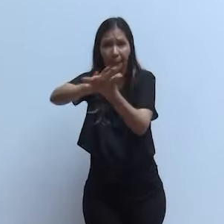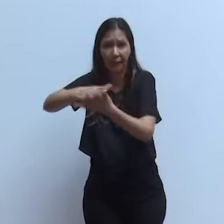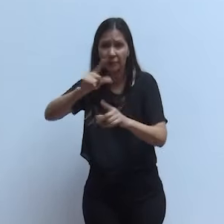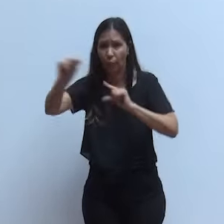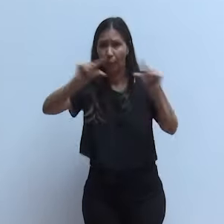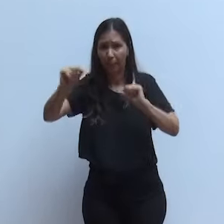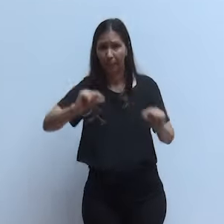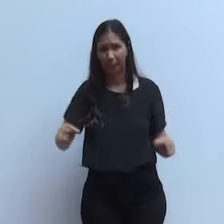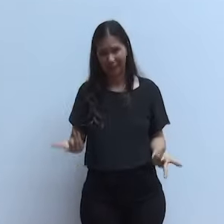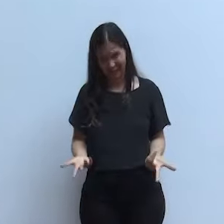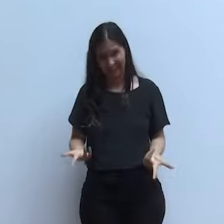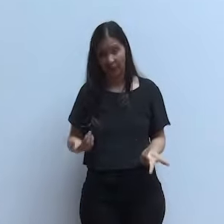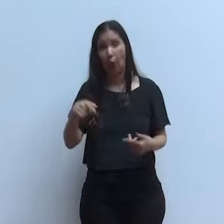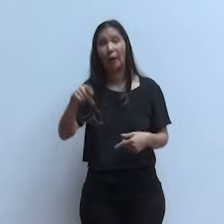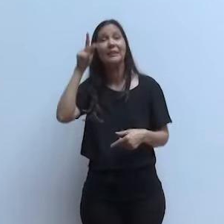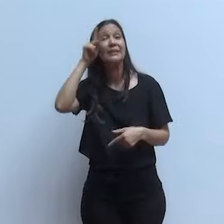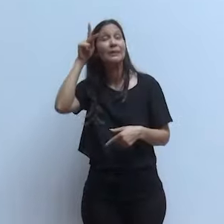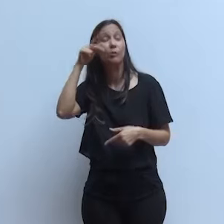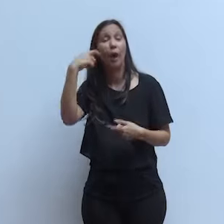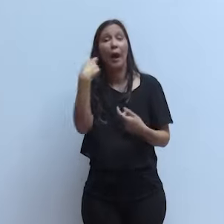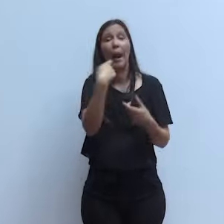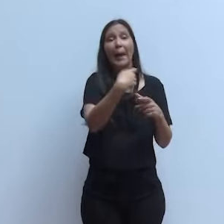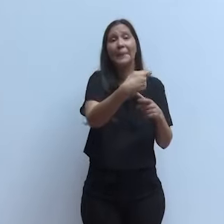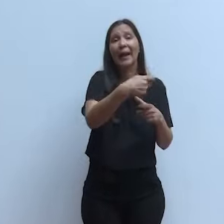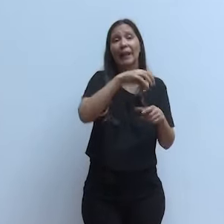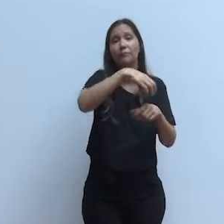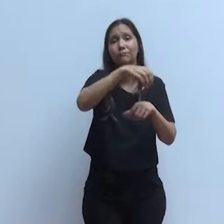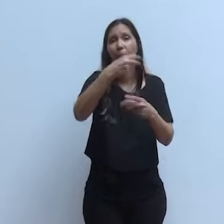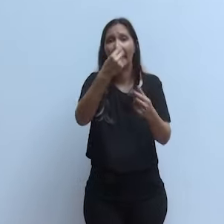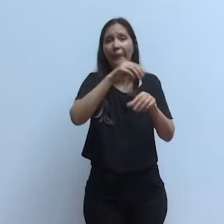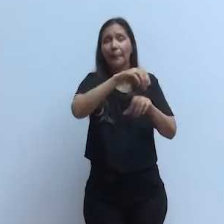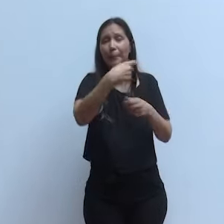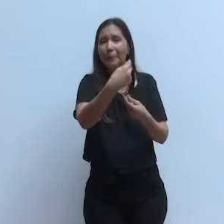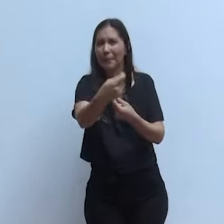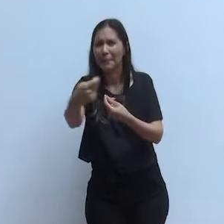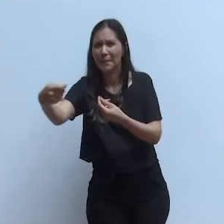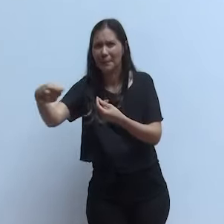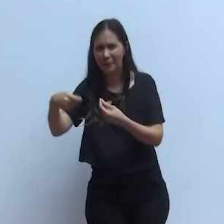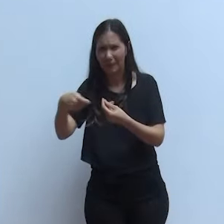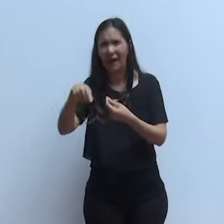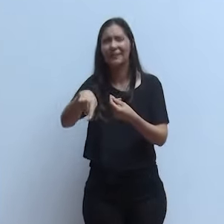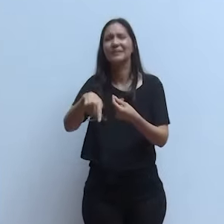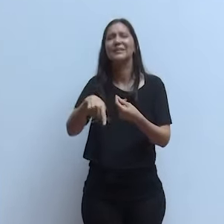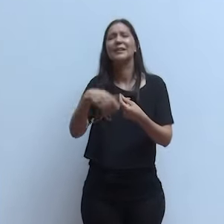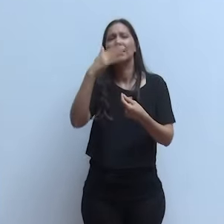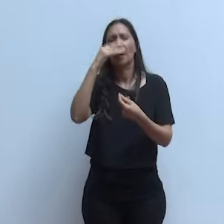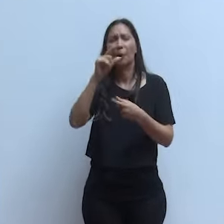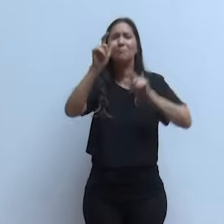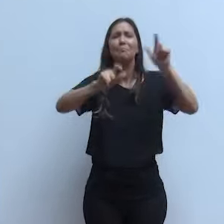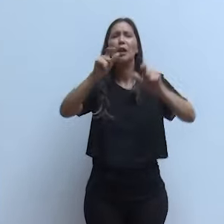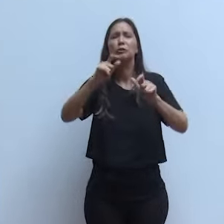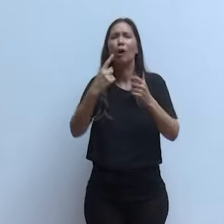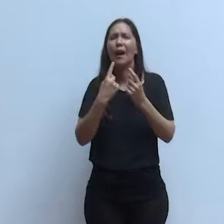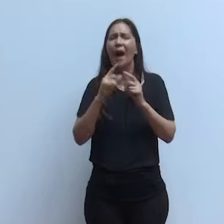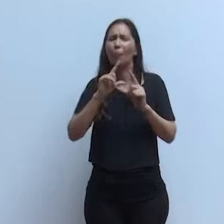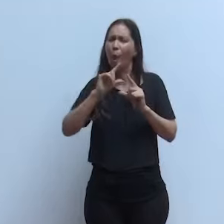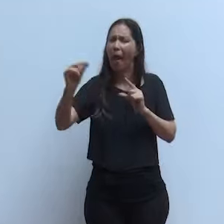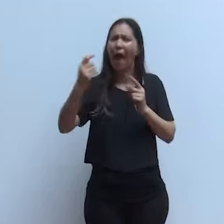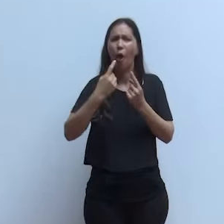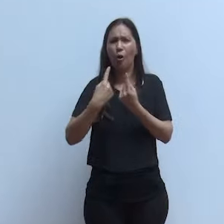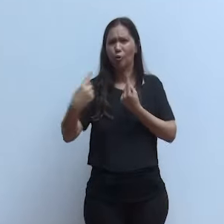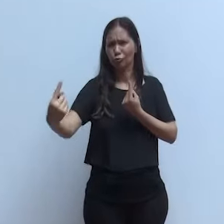trones repartiendo plata y se fue alejando de la gente no se fue alejando de las discusiones digo parece que eso eso es un poco lo que también trae